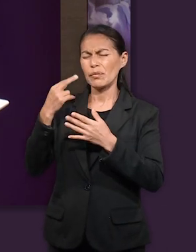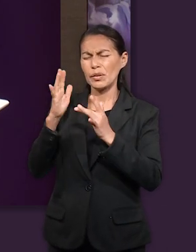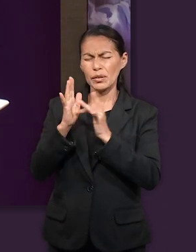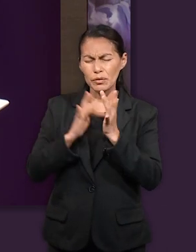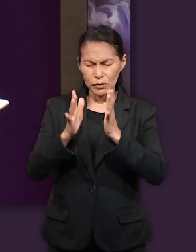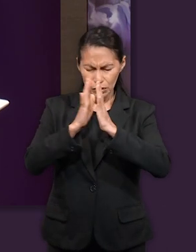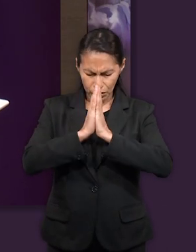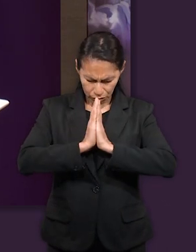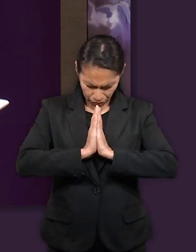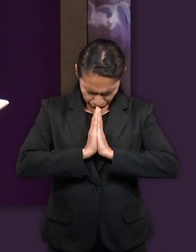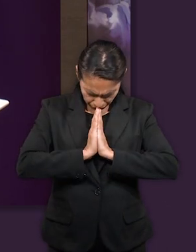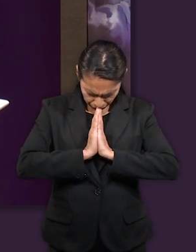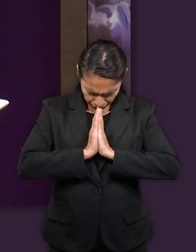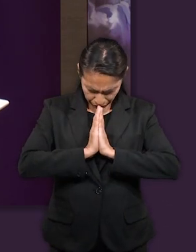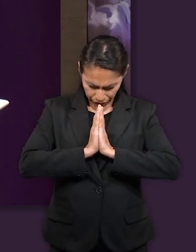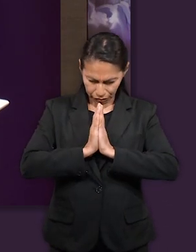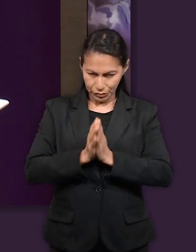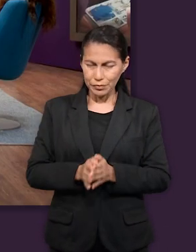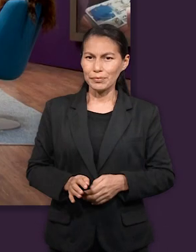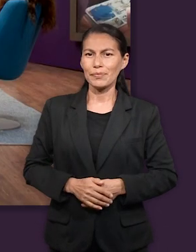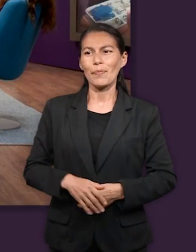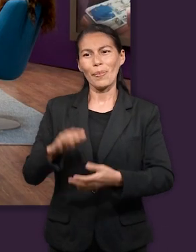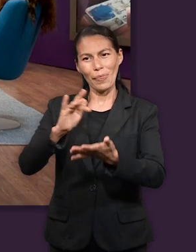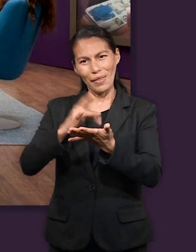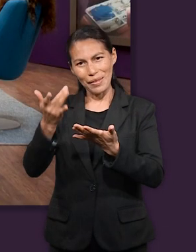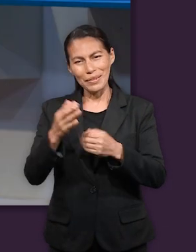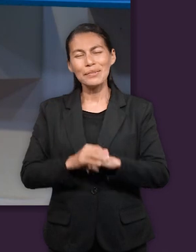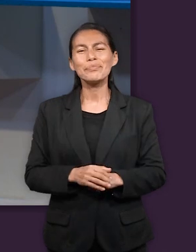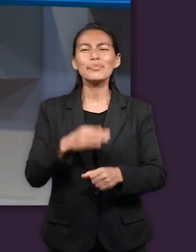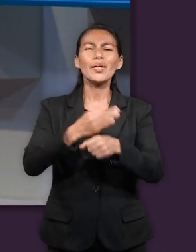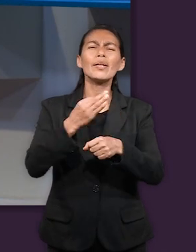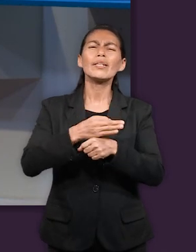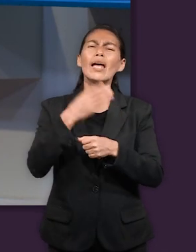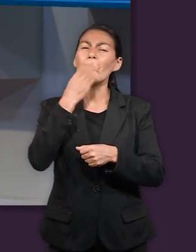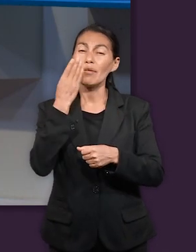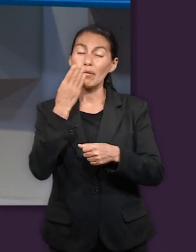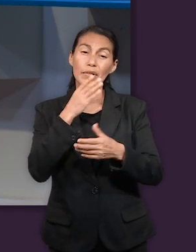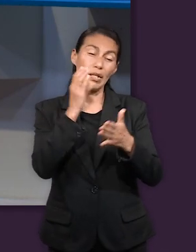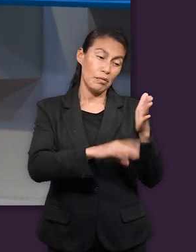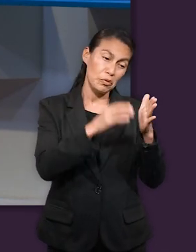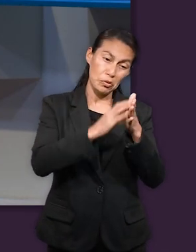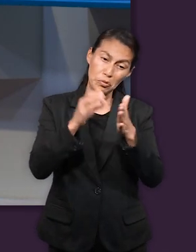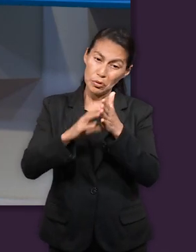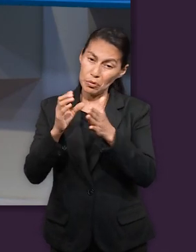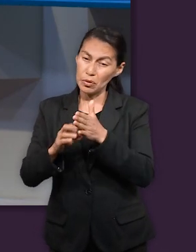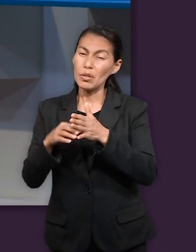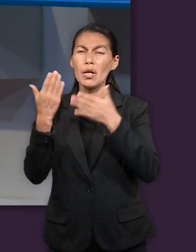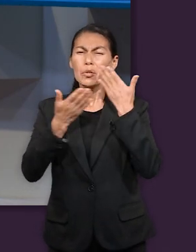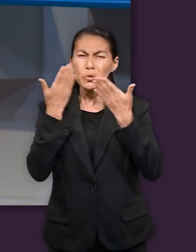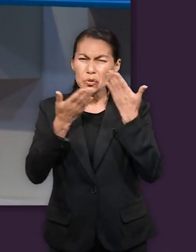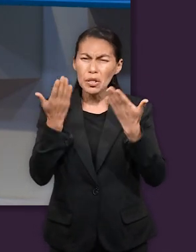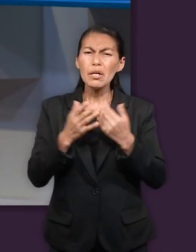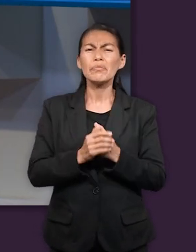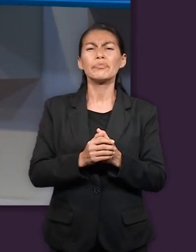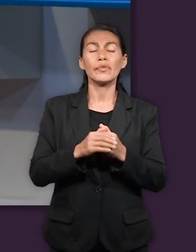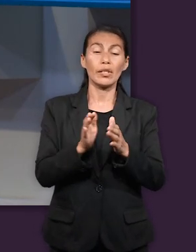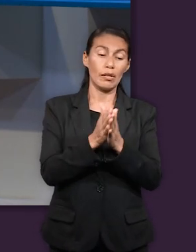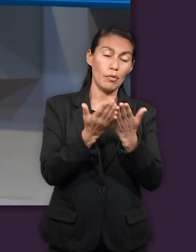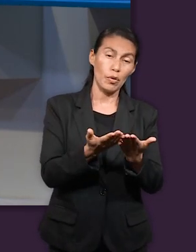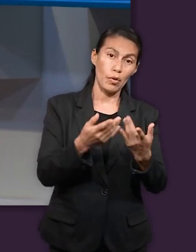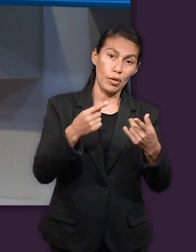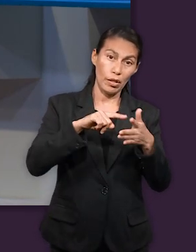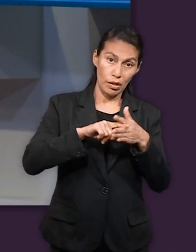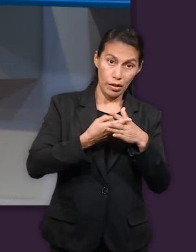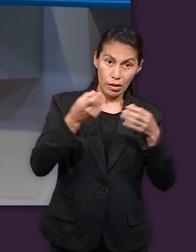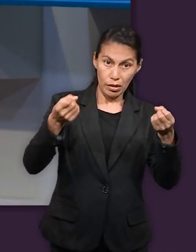Señor. En el nombre de Jesús. Amén. Gracias. Nos han tocado estudiar varios capítulos para esta lección.